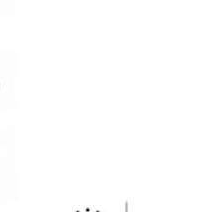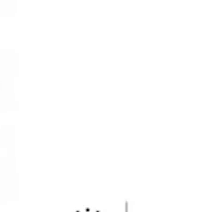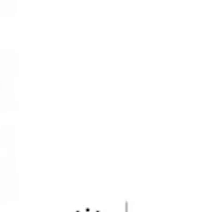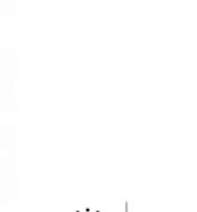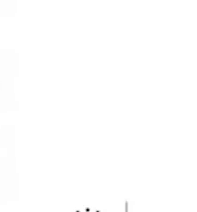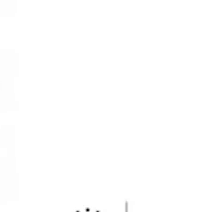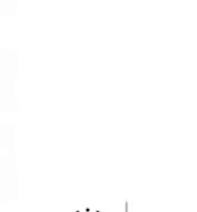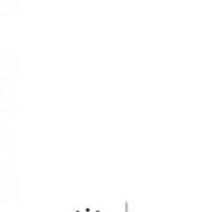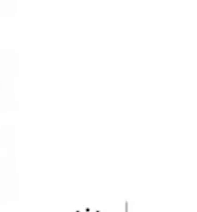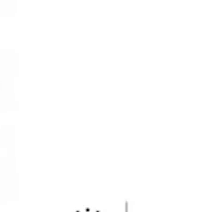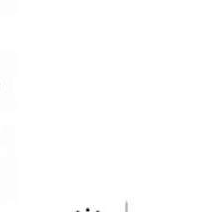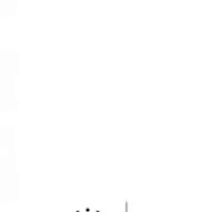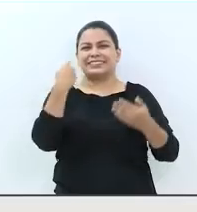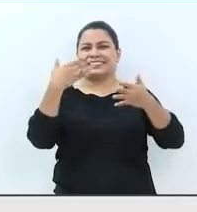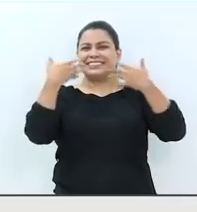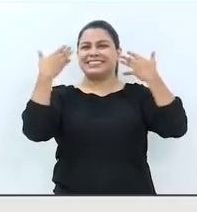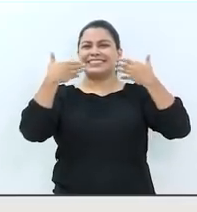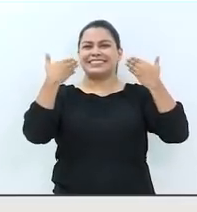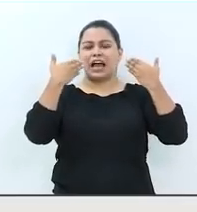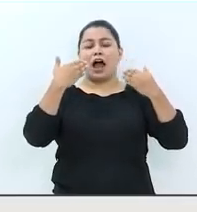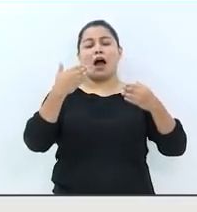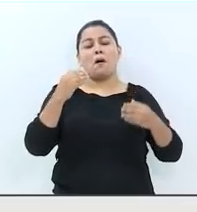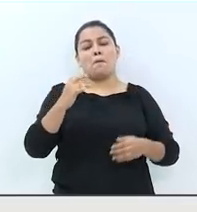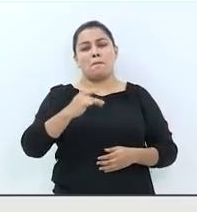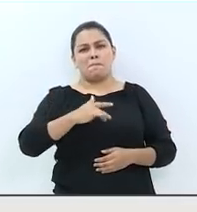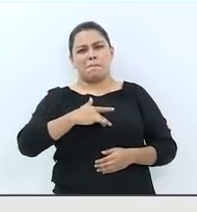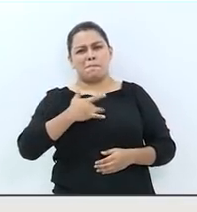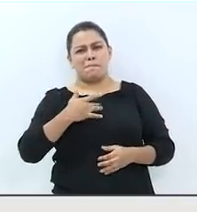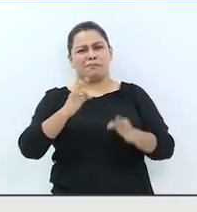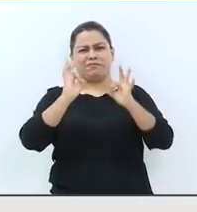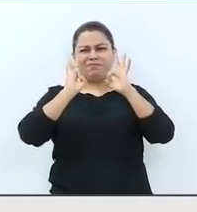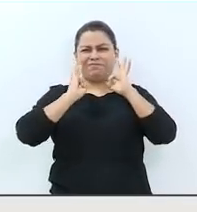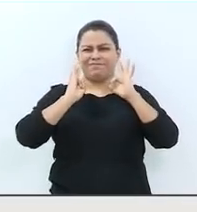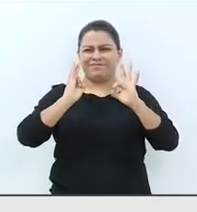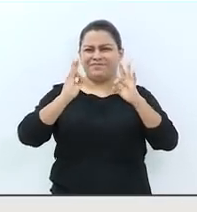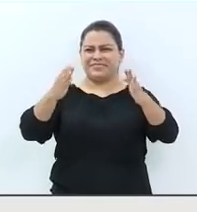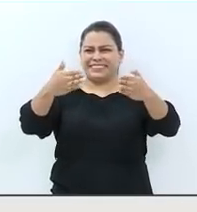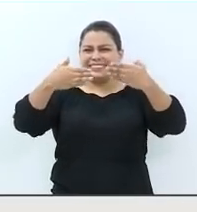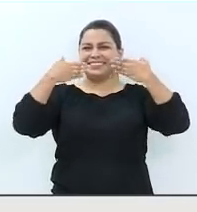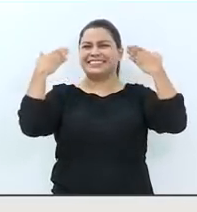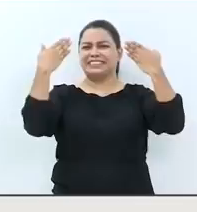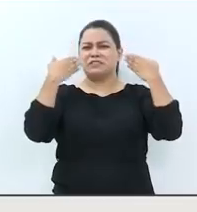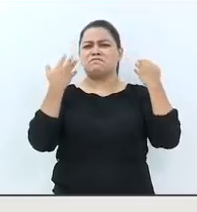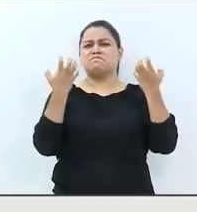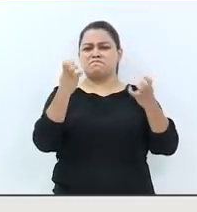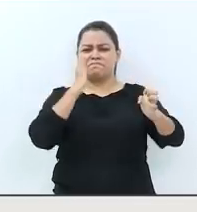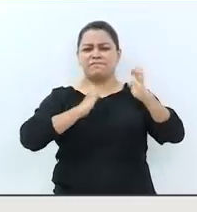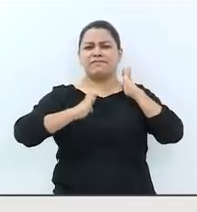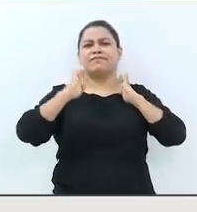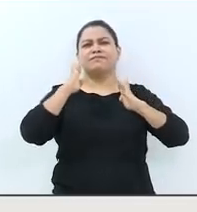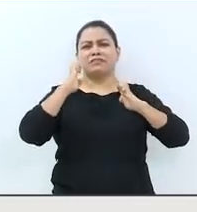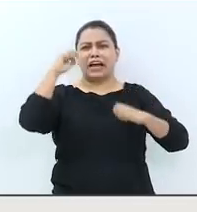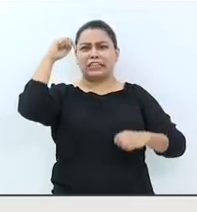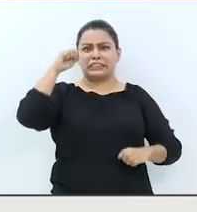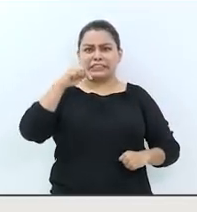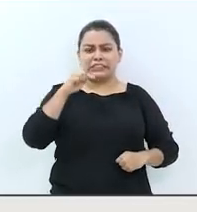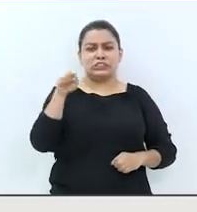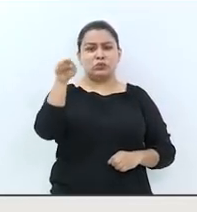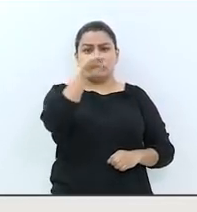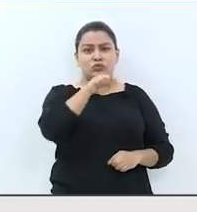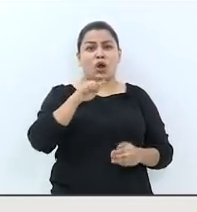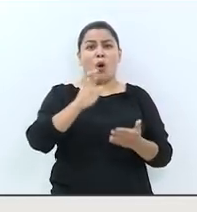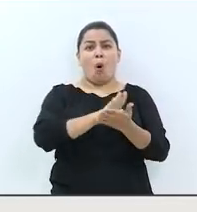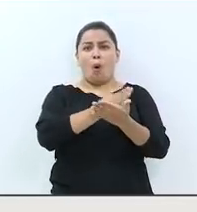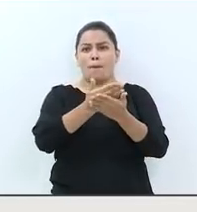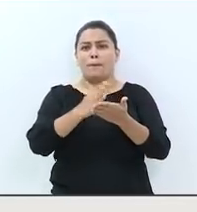con esta carita pues tan sonriente? Porque me siento súper contento y súper alegre, con mucha energía de estar aquí con todas y con